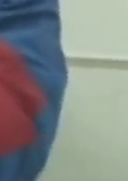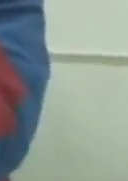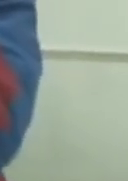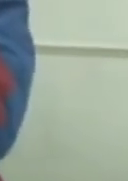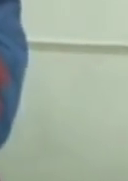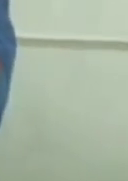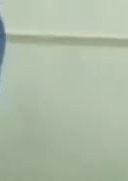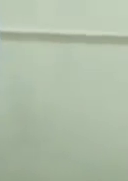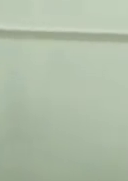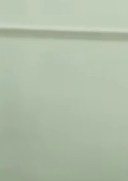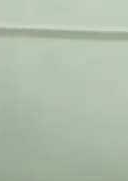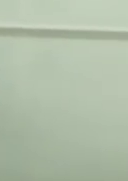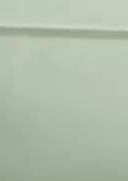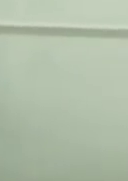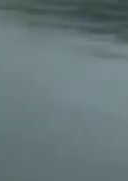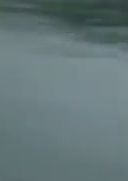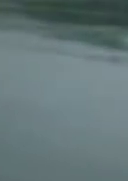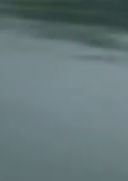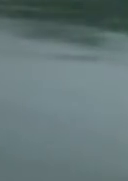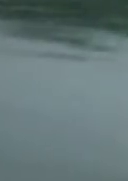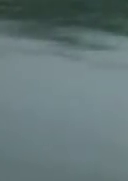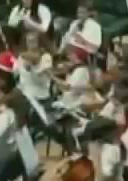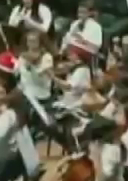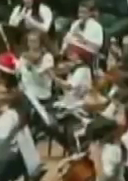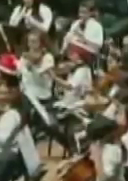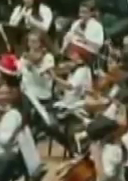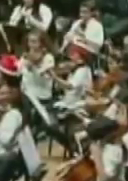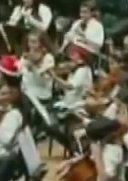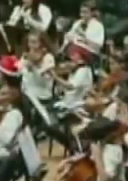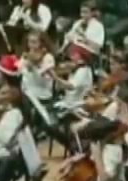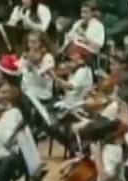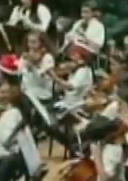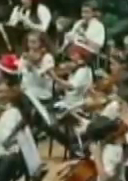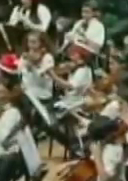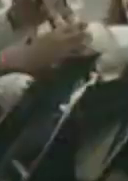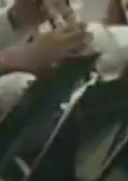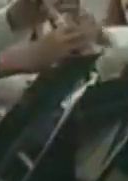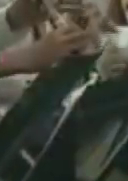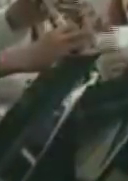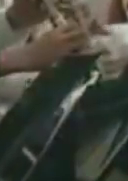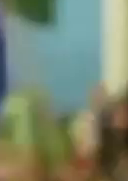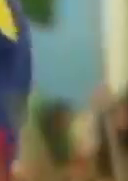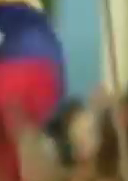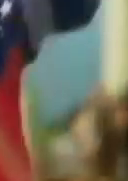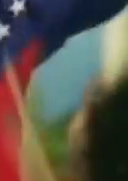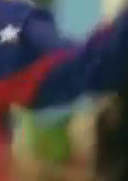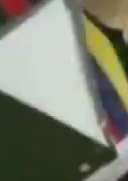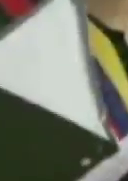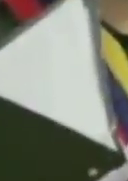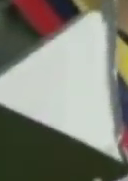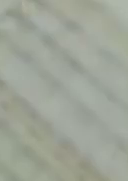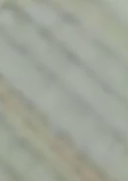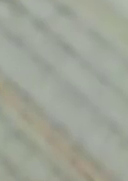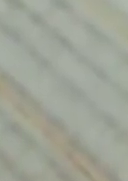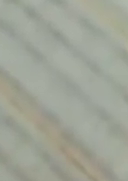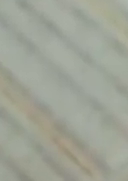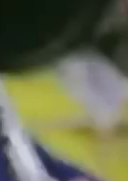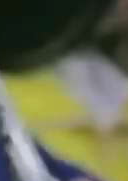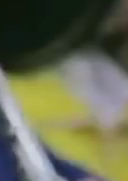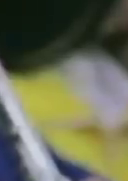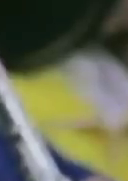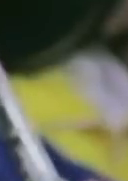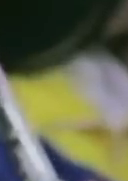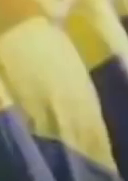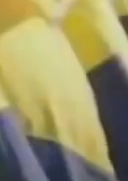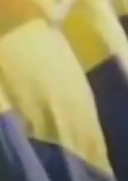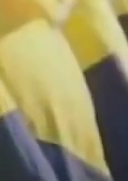es una expresión sublime del amor del ser humano, dicen que la música es el lenguaje de Dios. La música en Venezuela, además, y el sistema de orquesta,